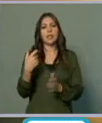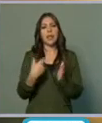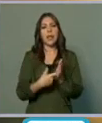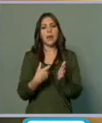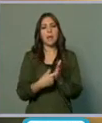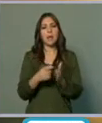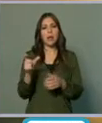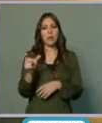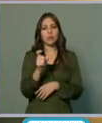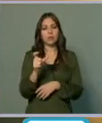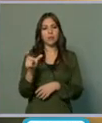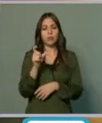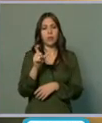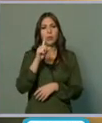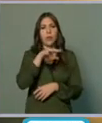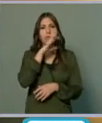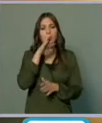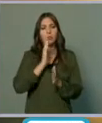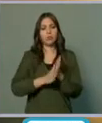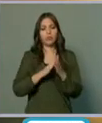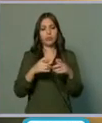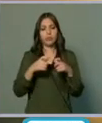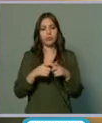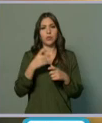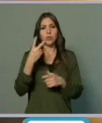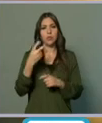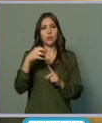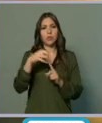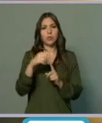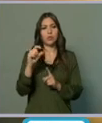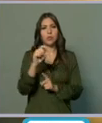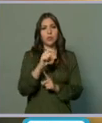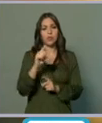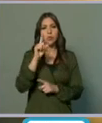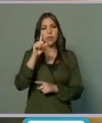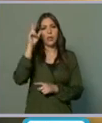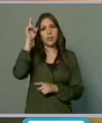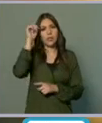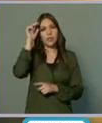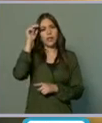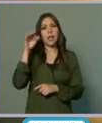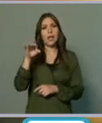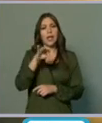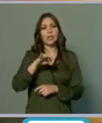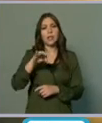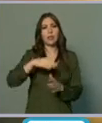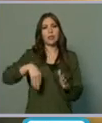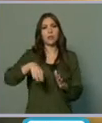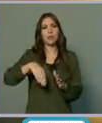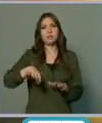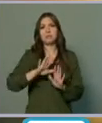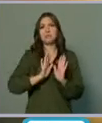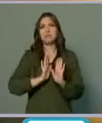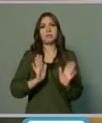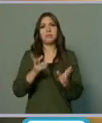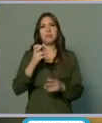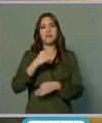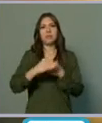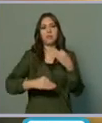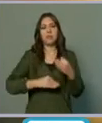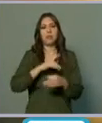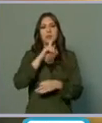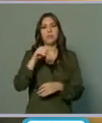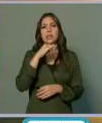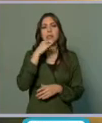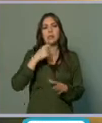jumbo, una cebolla rebanada en aros, 2 piezas de hongos chicos, una zanahoria y aceite para freír. Y ya nada más para servir la